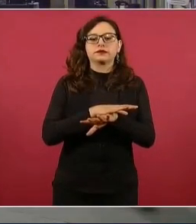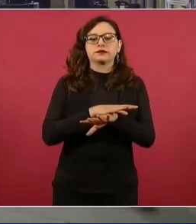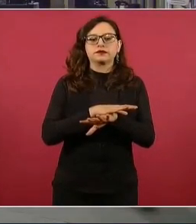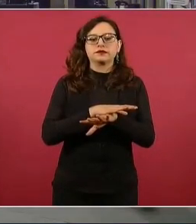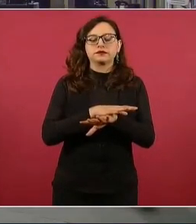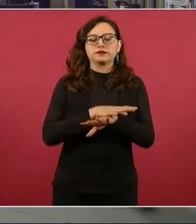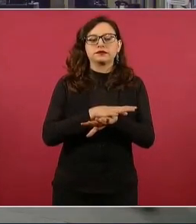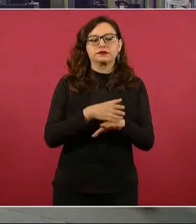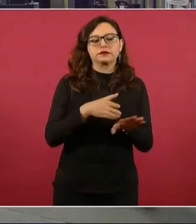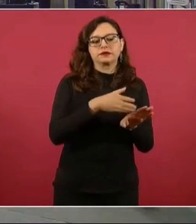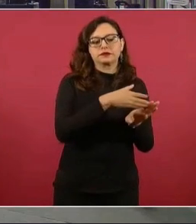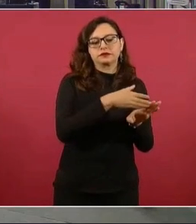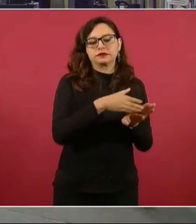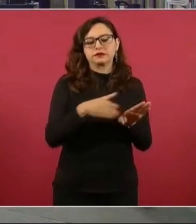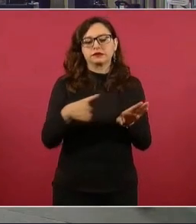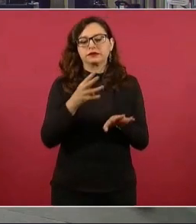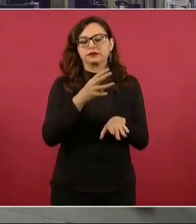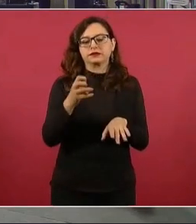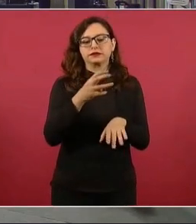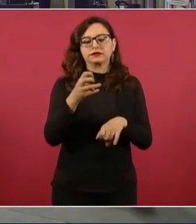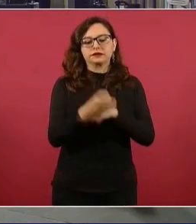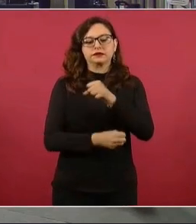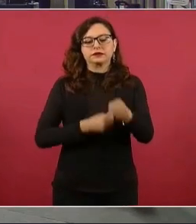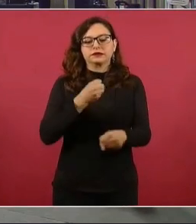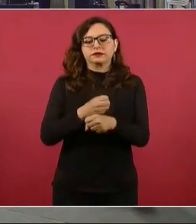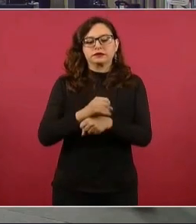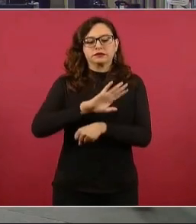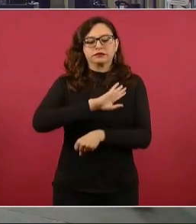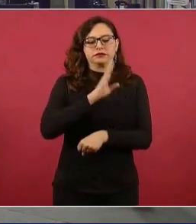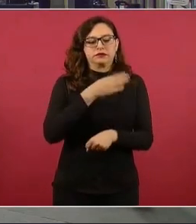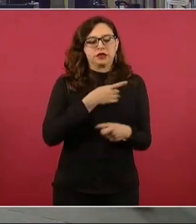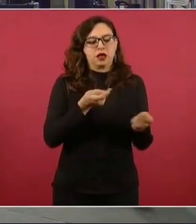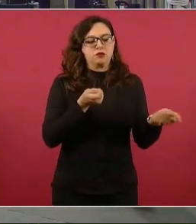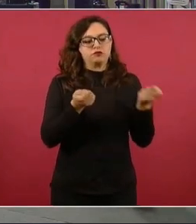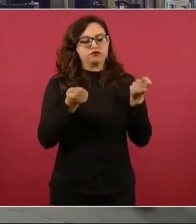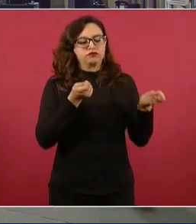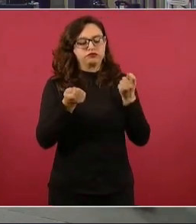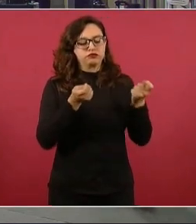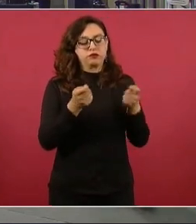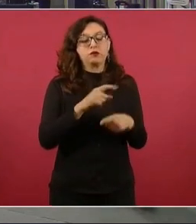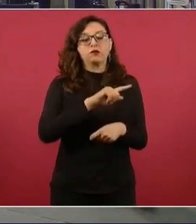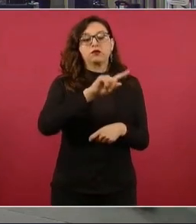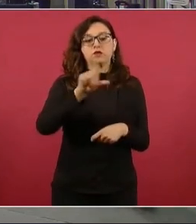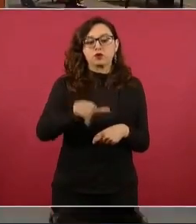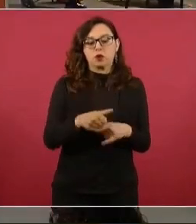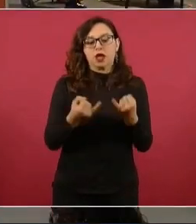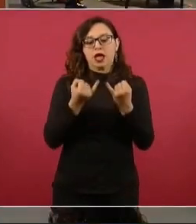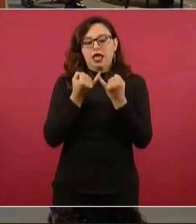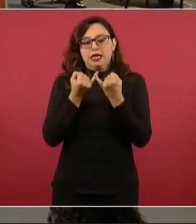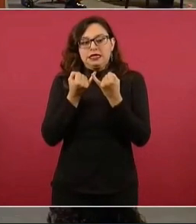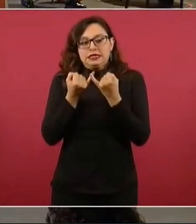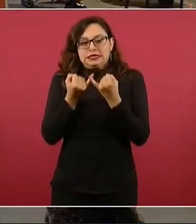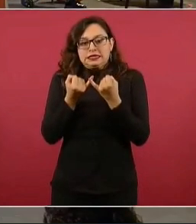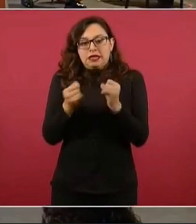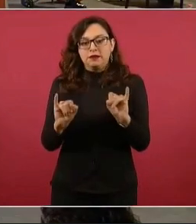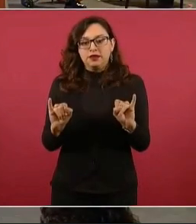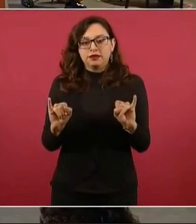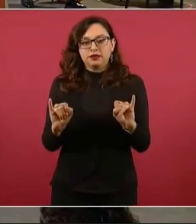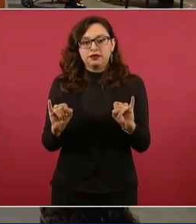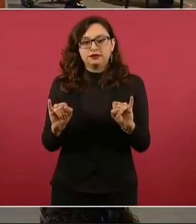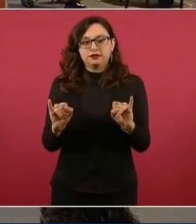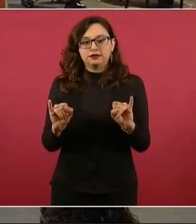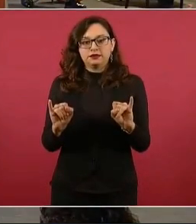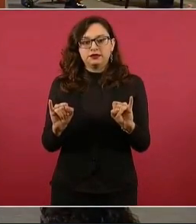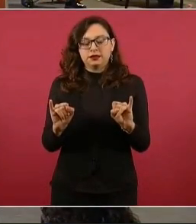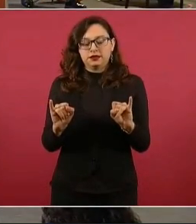los 3 siglos de dominación colonial y la independencia, que es política,